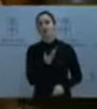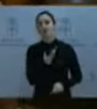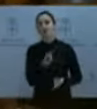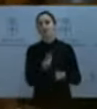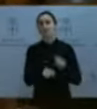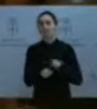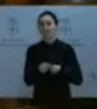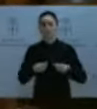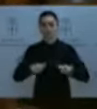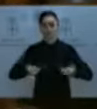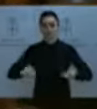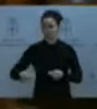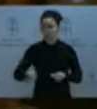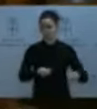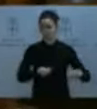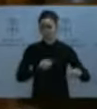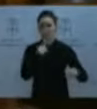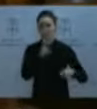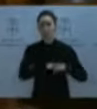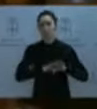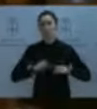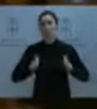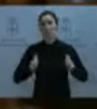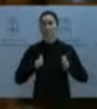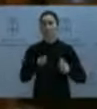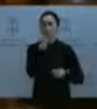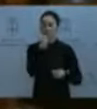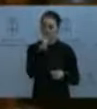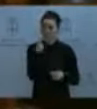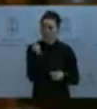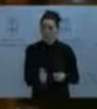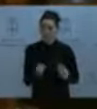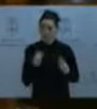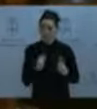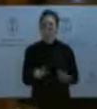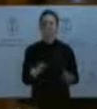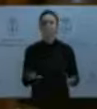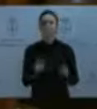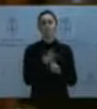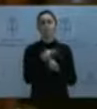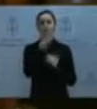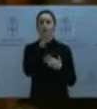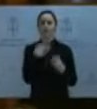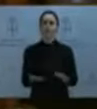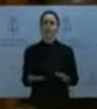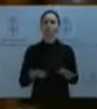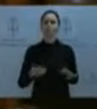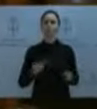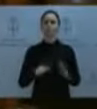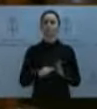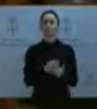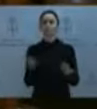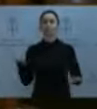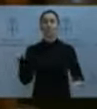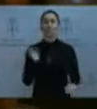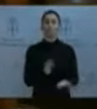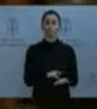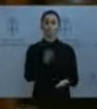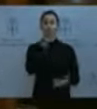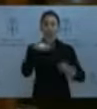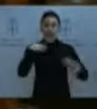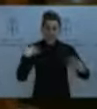sobrevivir. Entonces, en ese contexto, señora consejera, ahora mismo, este año, para el año 2018, y vamos a centrar el tiro de la pregunta,